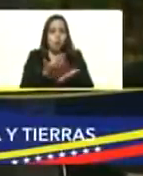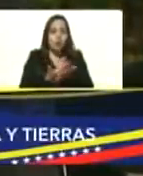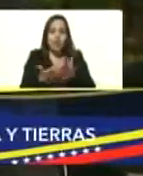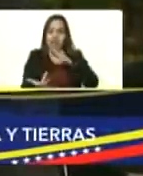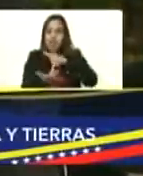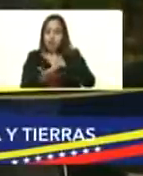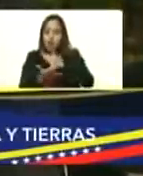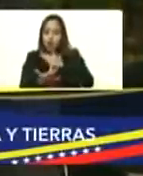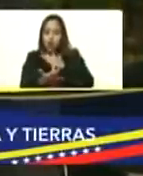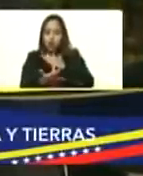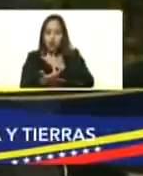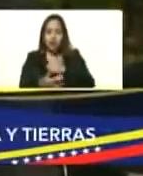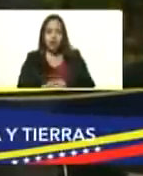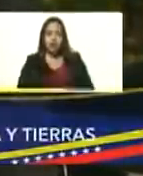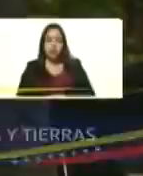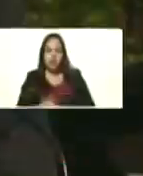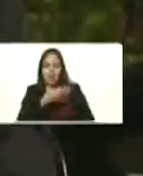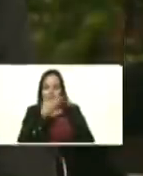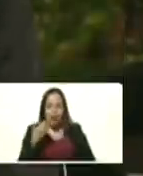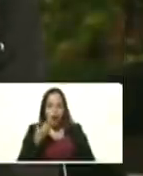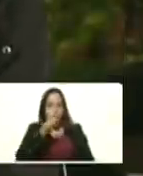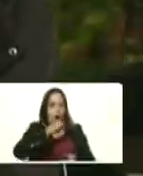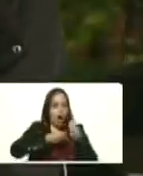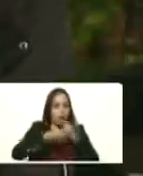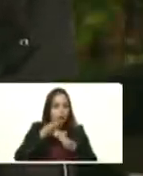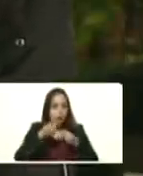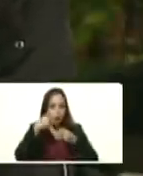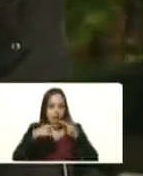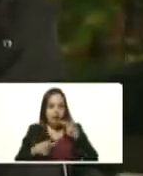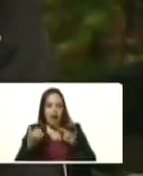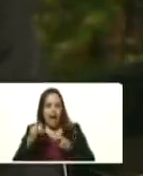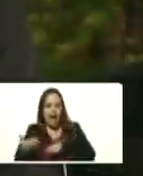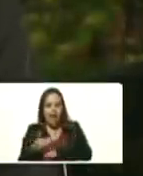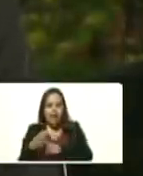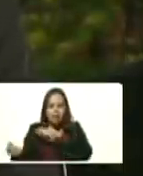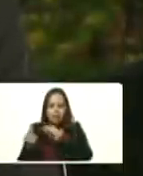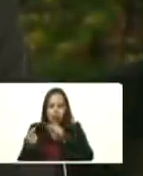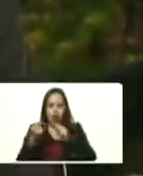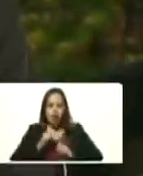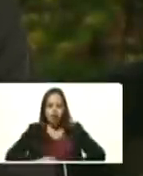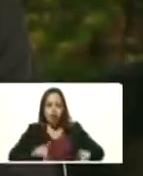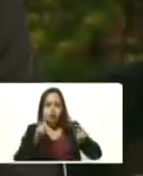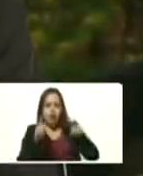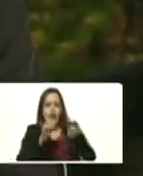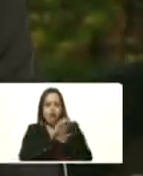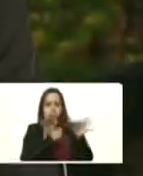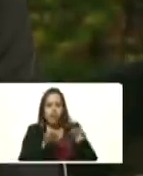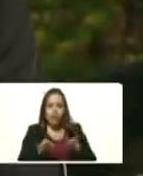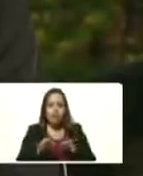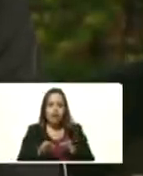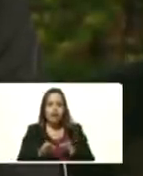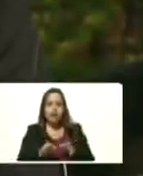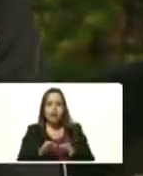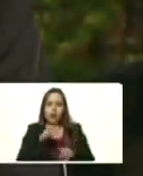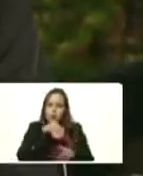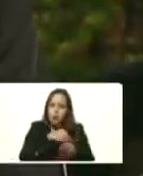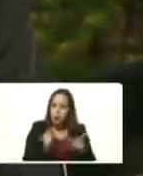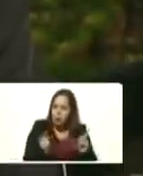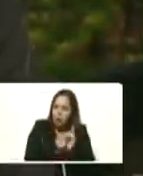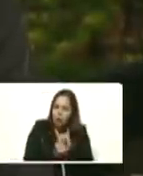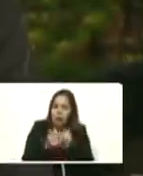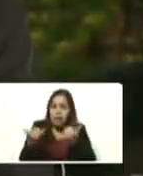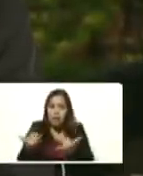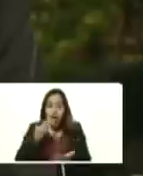para el alto rendimiento que habíamos conversado en una oportunidad de manera bastante discreta y hay una propuesta formal